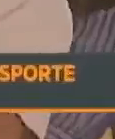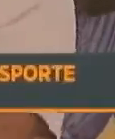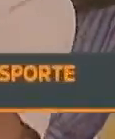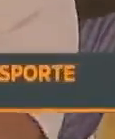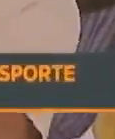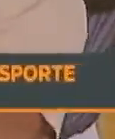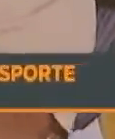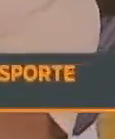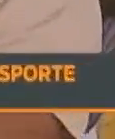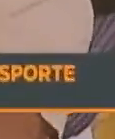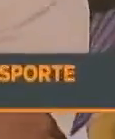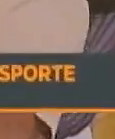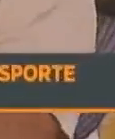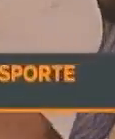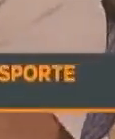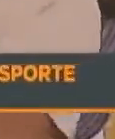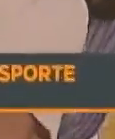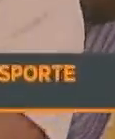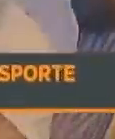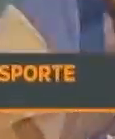2019-2025.